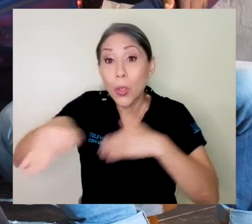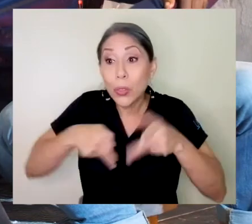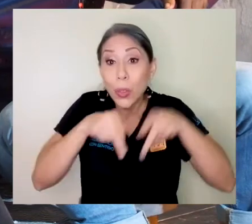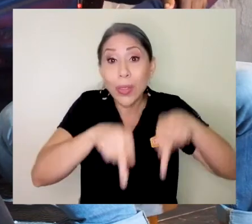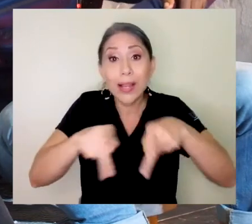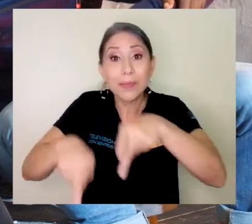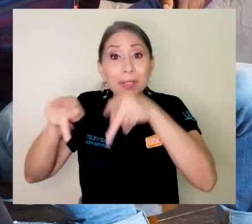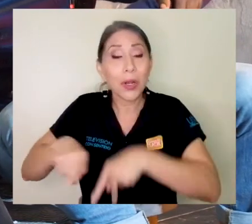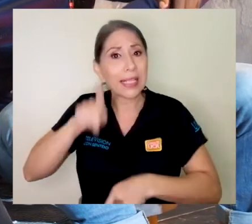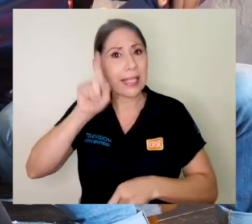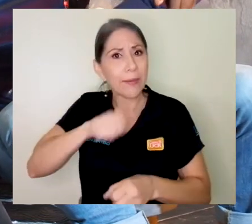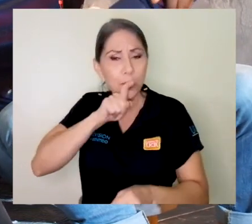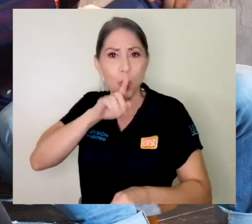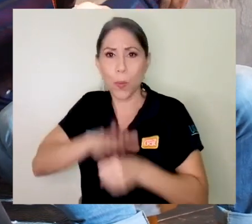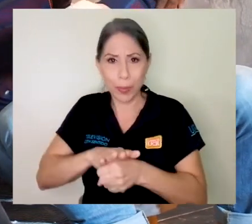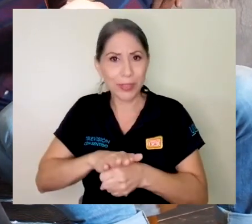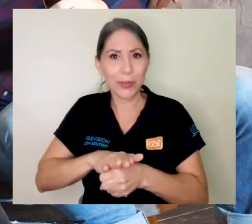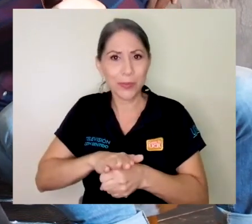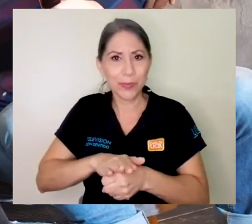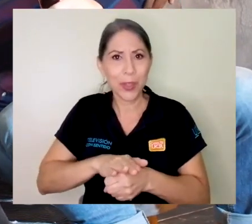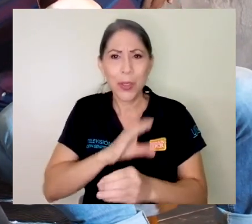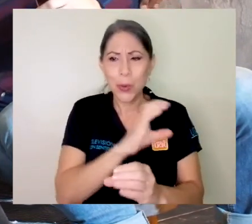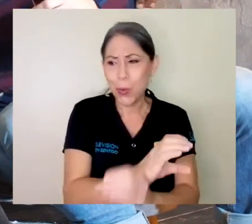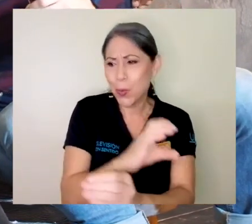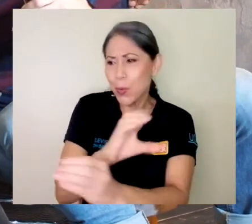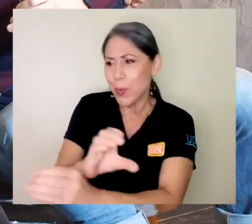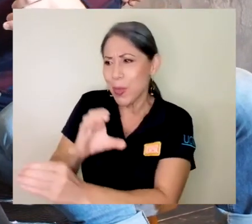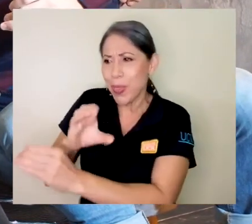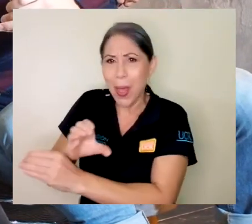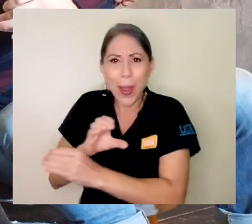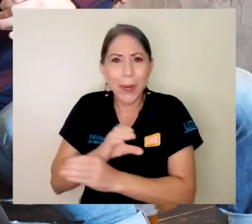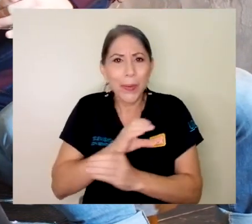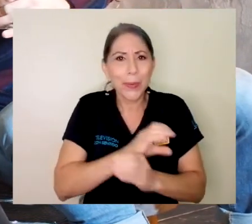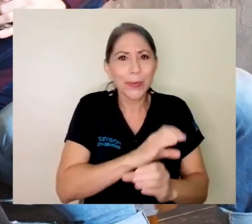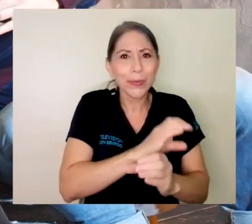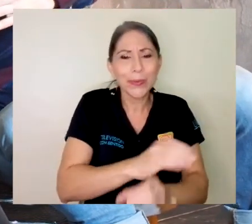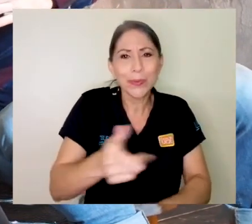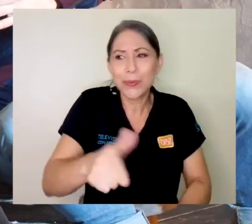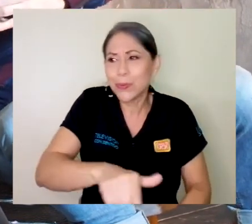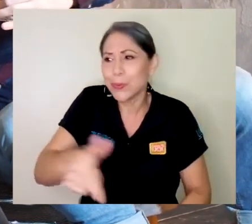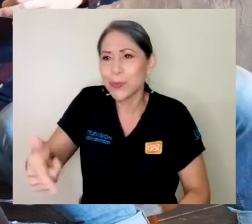Todas las personas debemos hacer un compromiso y cuidarnos mutuamente.